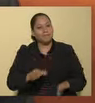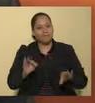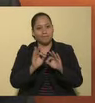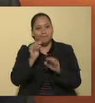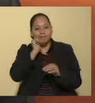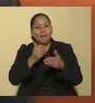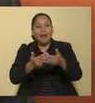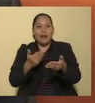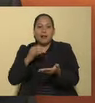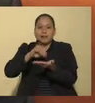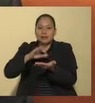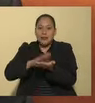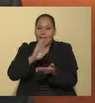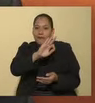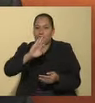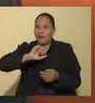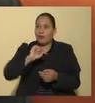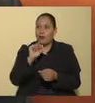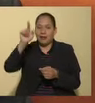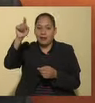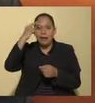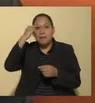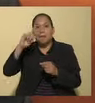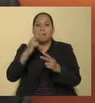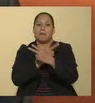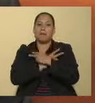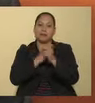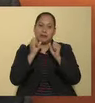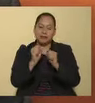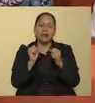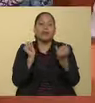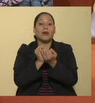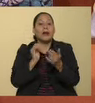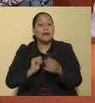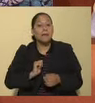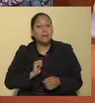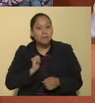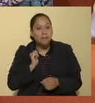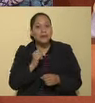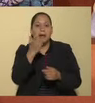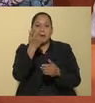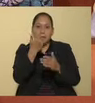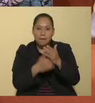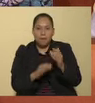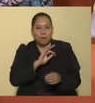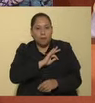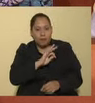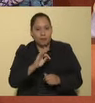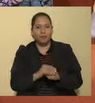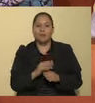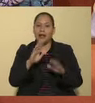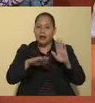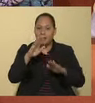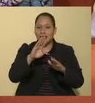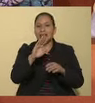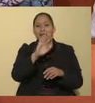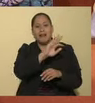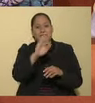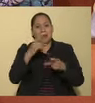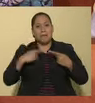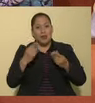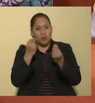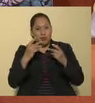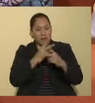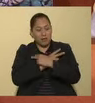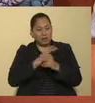reservaciones oportunamente, no solamente para asegurar la vacación, sino también para aprovechar los mejores precios disponibles. Normalmente en la temporada alta y